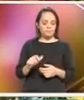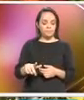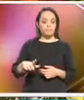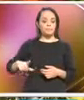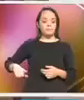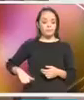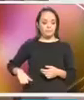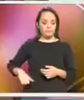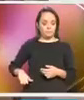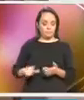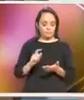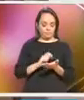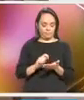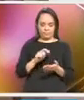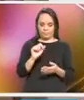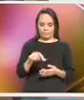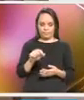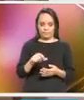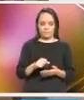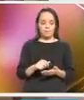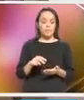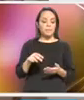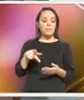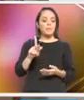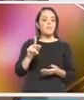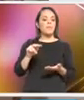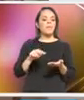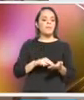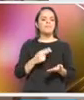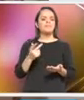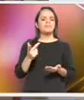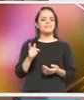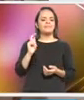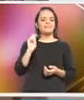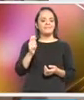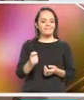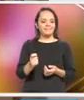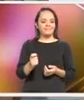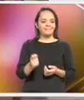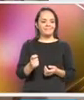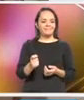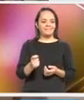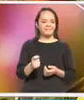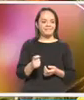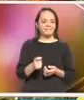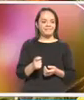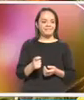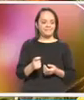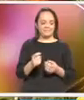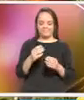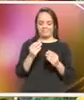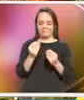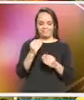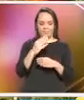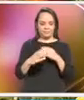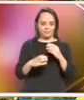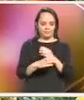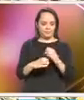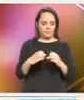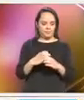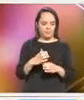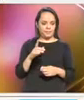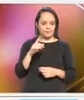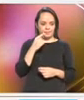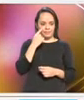¿no? Sí, y cuéntanos, ¿qué nos dice su firma? Fíjate ¿Qué que su ¿qué nos firma, revela de esta mujer muchas tan cosas influyente? y tiene rasgos muy especiales. Fíjate